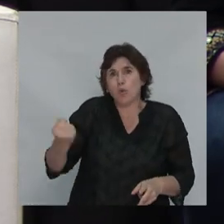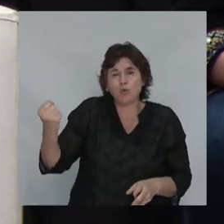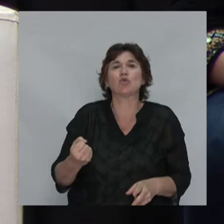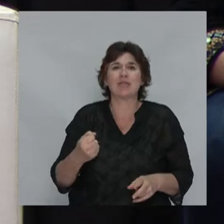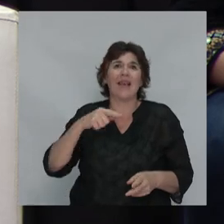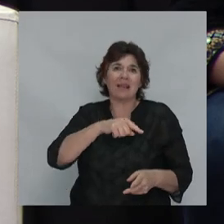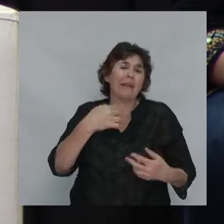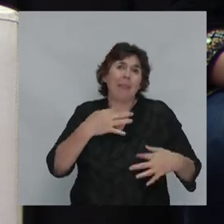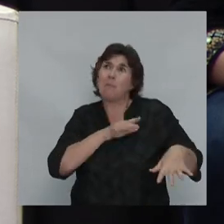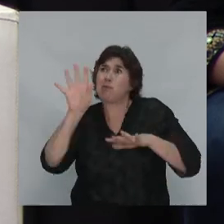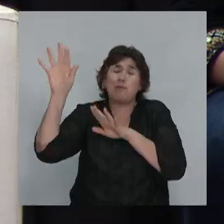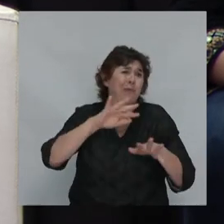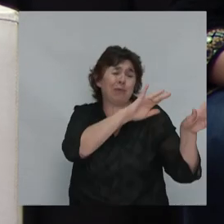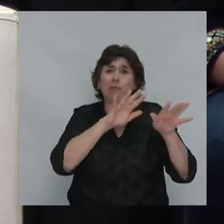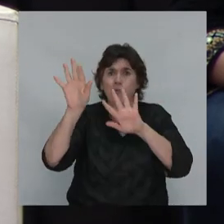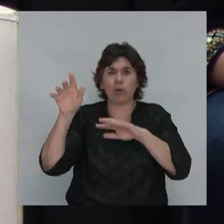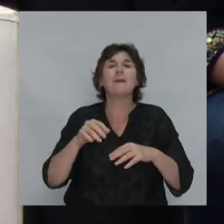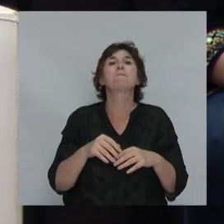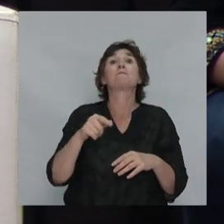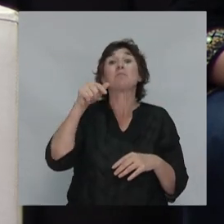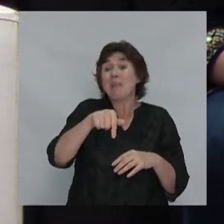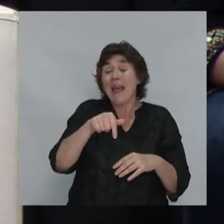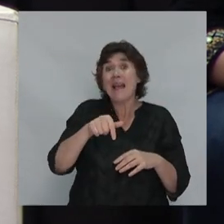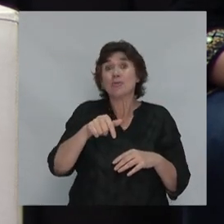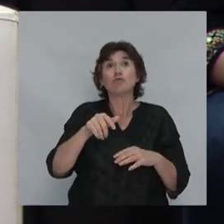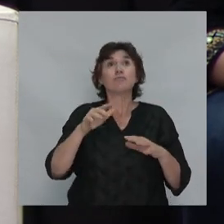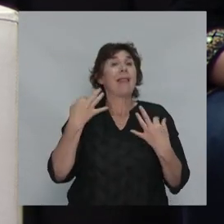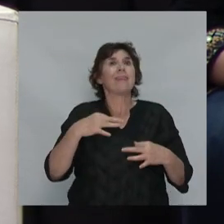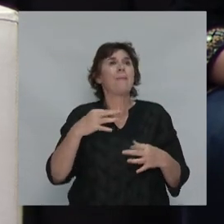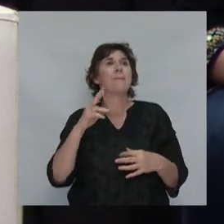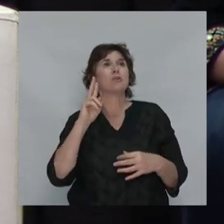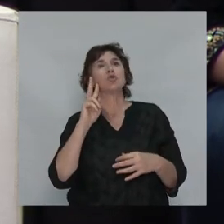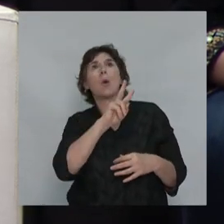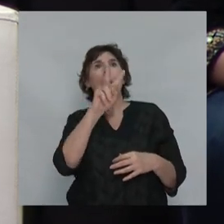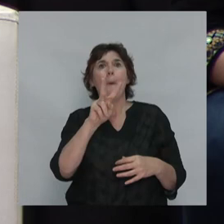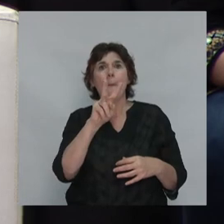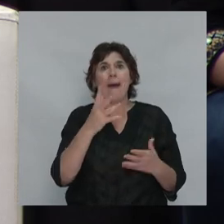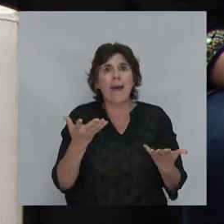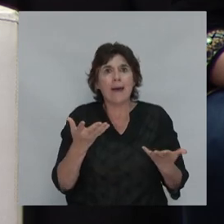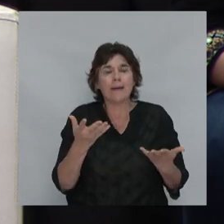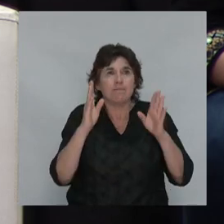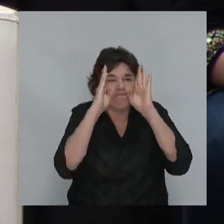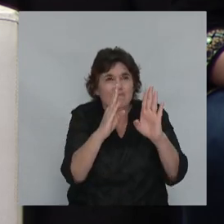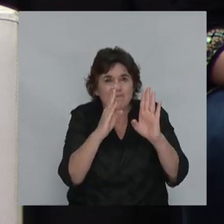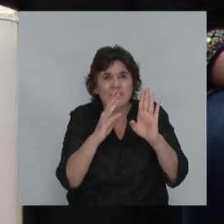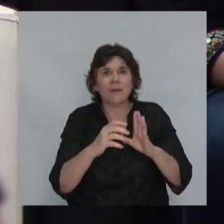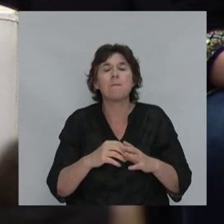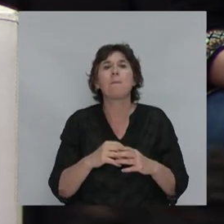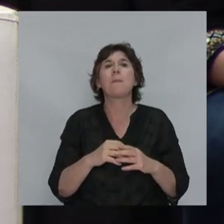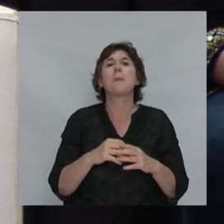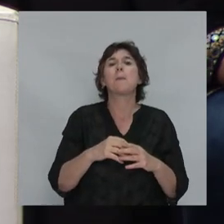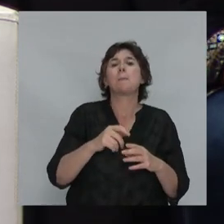panorama mundial que no nos puede ser ajenos. No nos puede ser ajenos a los